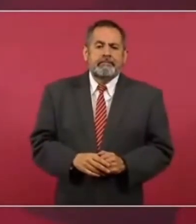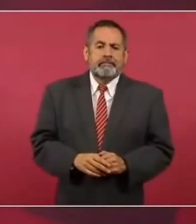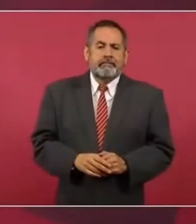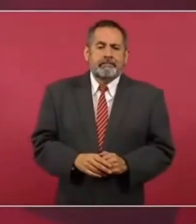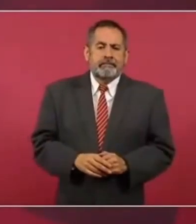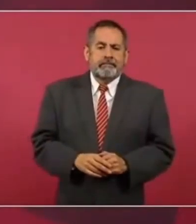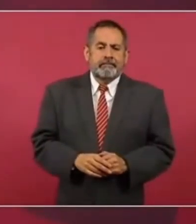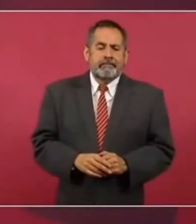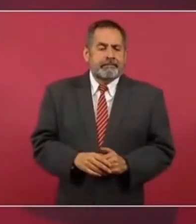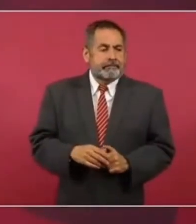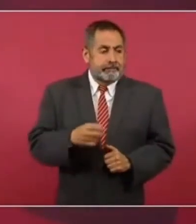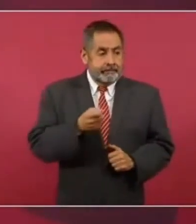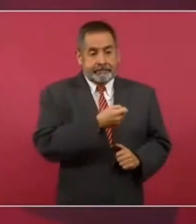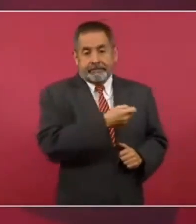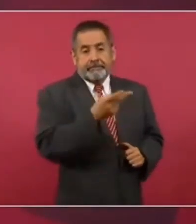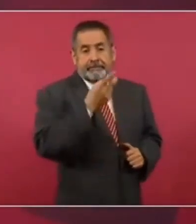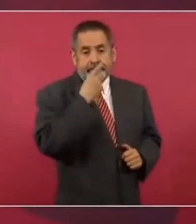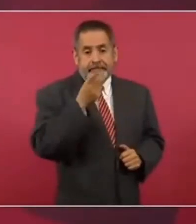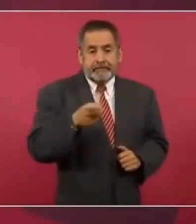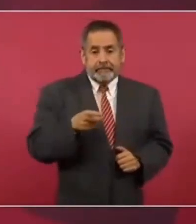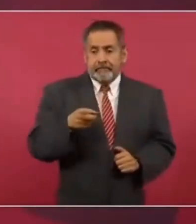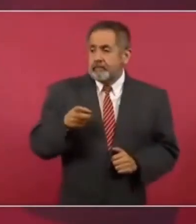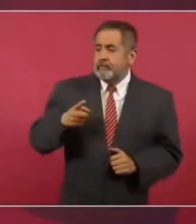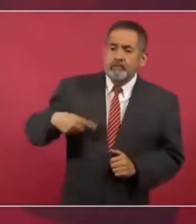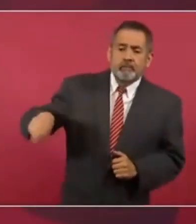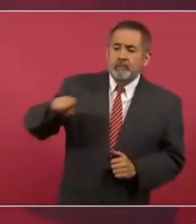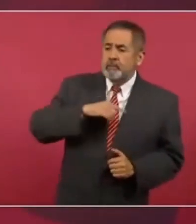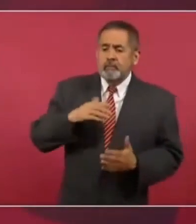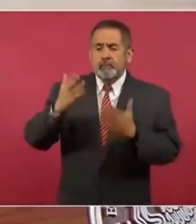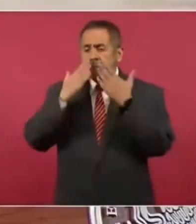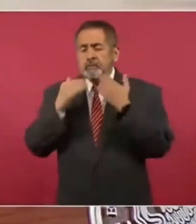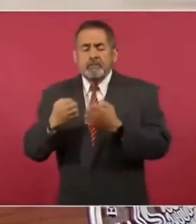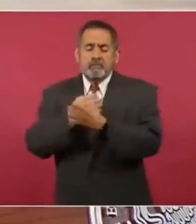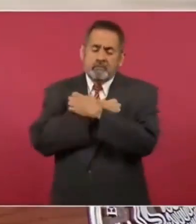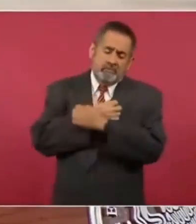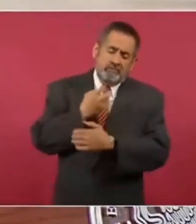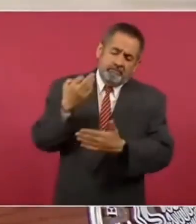es el problema, la falta de educación, sí,